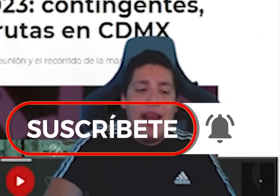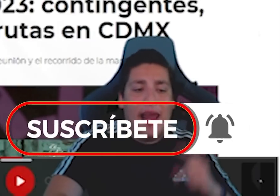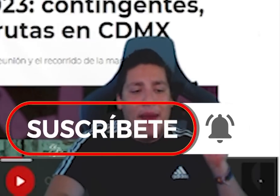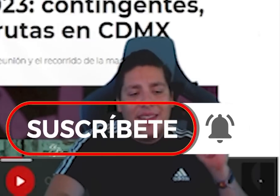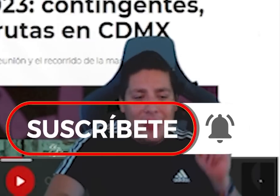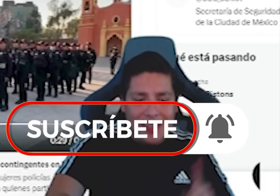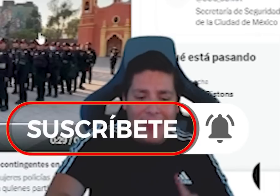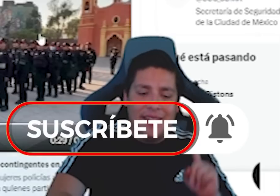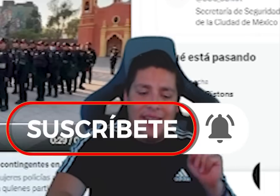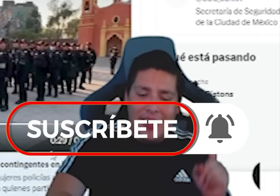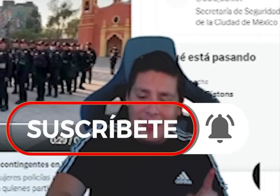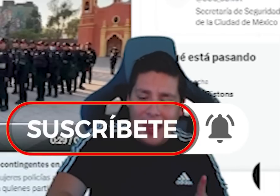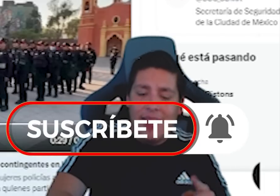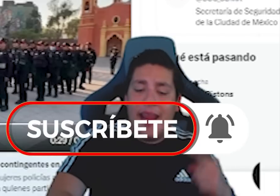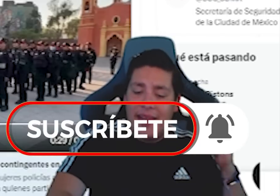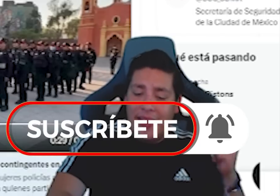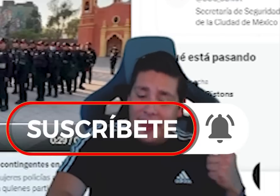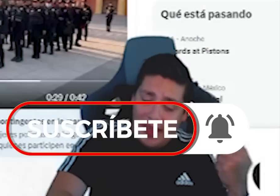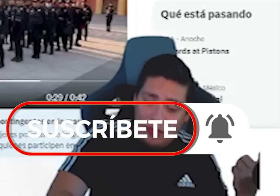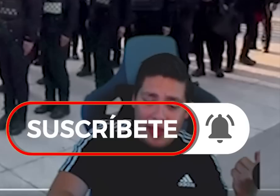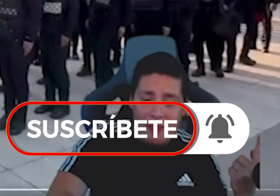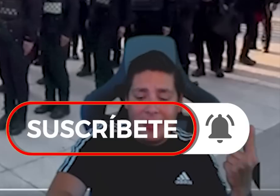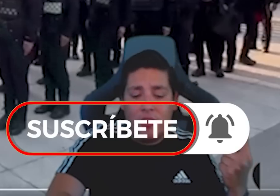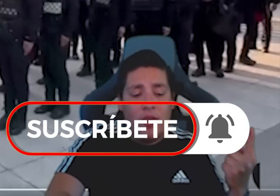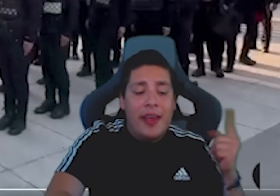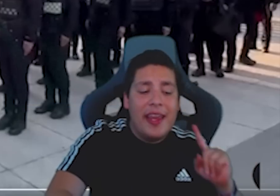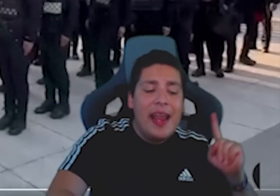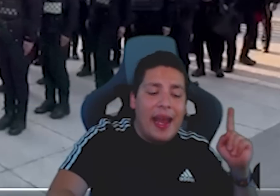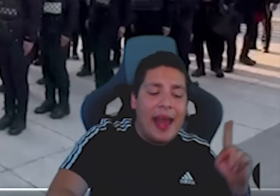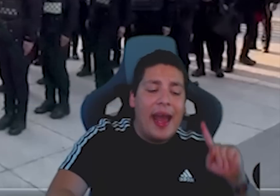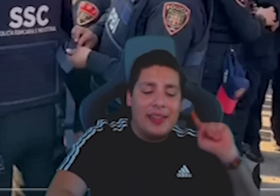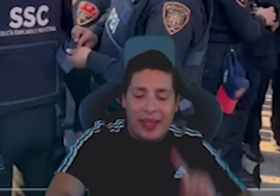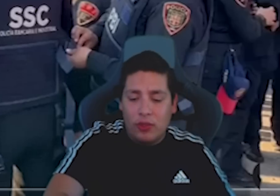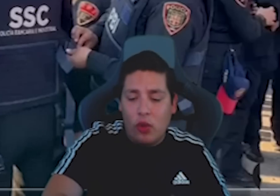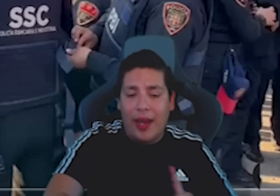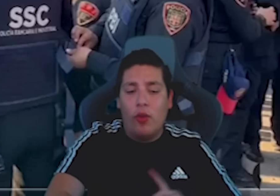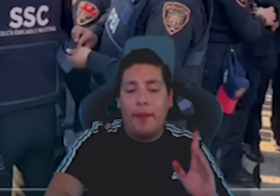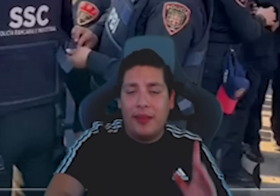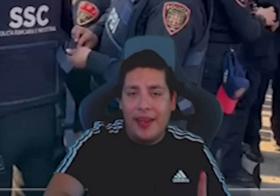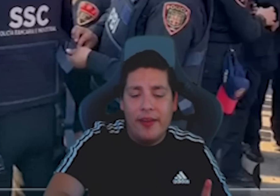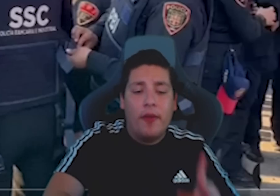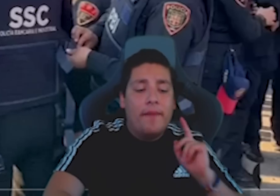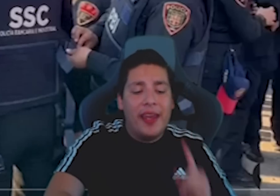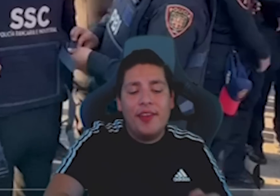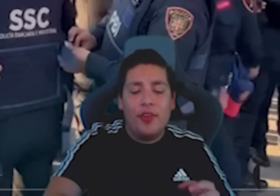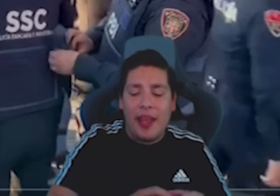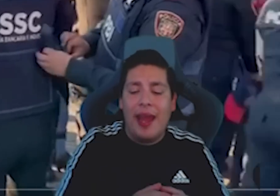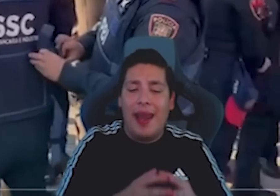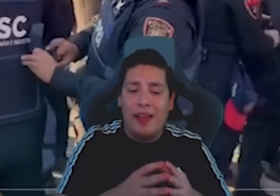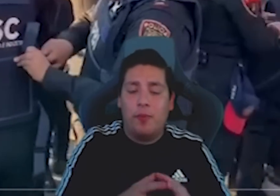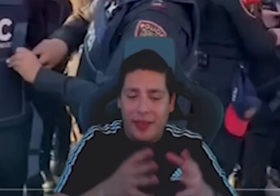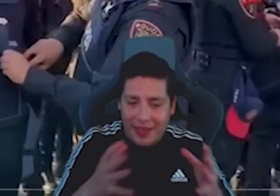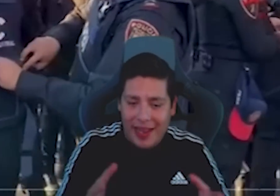la Mujer. La marcha más grande se realizará en la Ciudad de México y llegará hasta el Zócalo lo capitalino. De